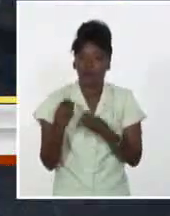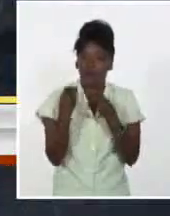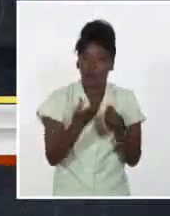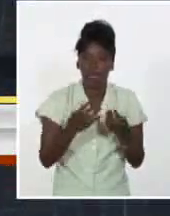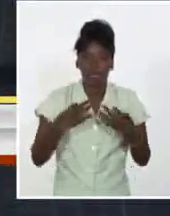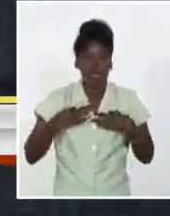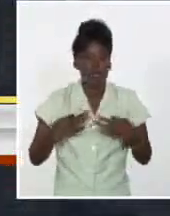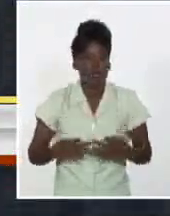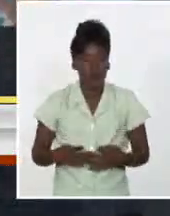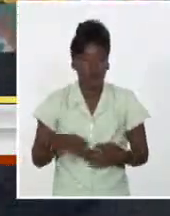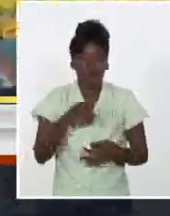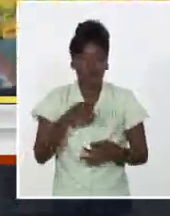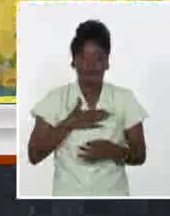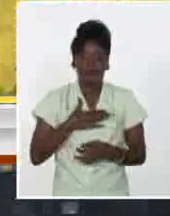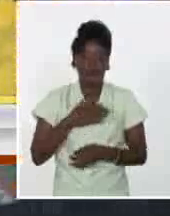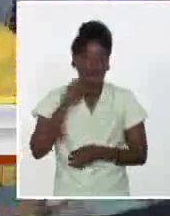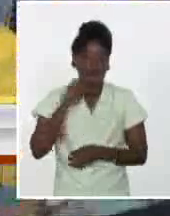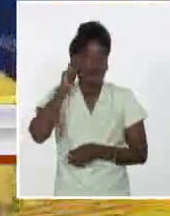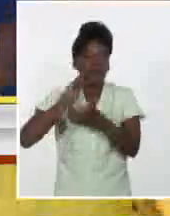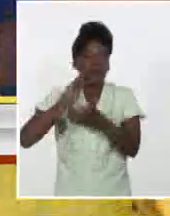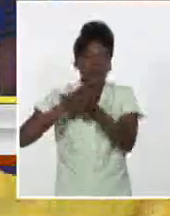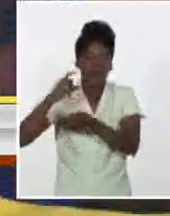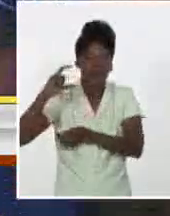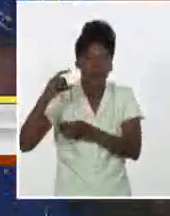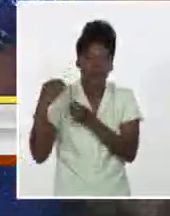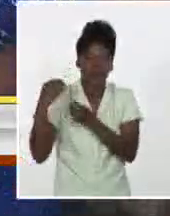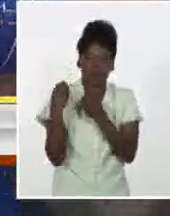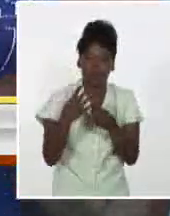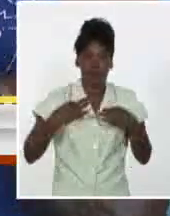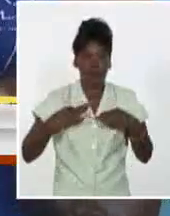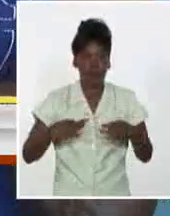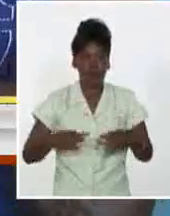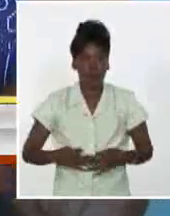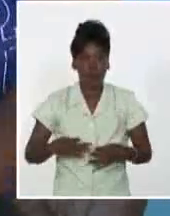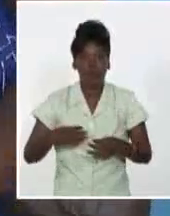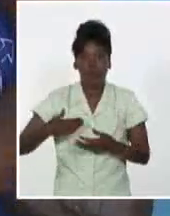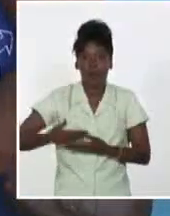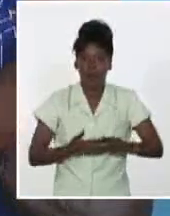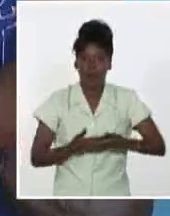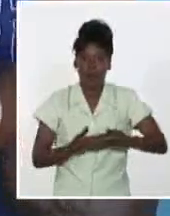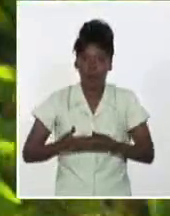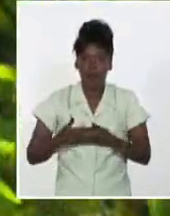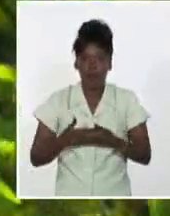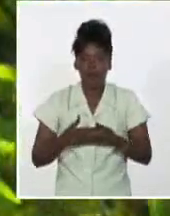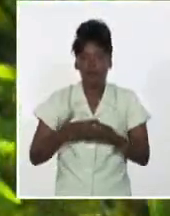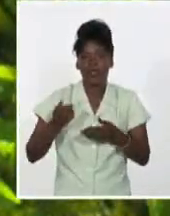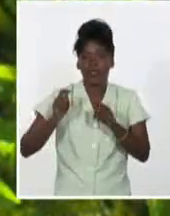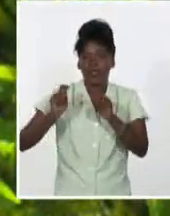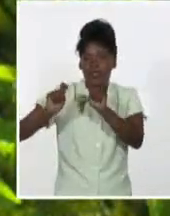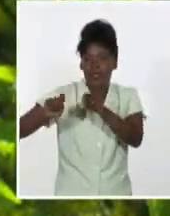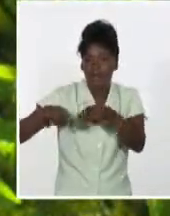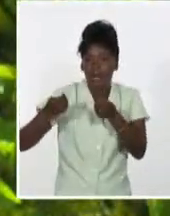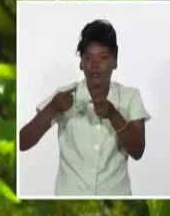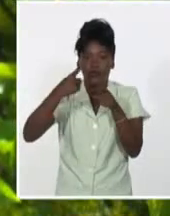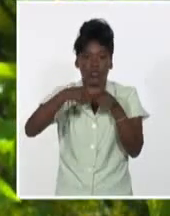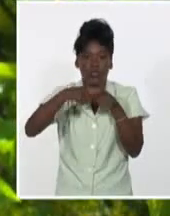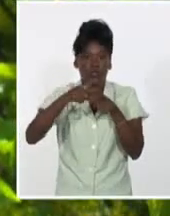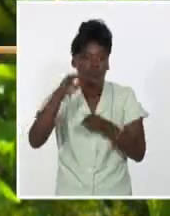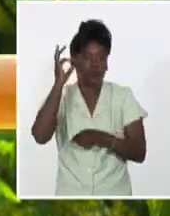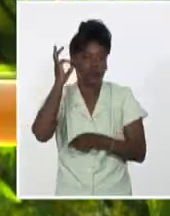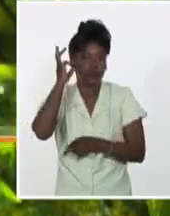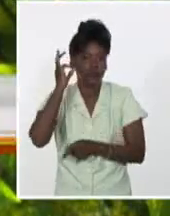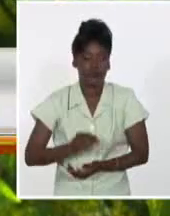hicieron entrega de un donativo que contiene textiles, zapatos y artículos de aseo personal. Las federadas nos dimos a la